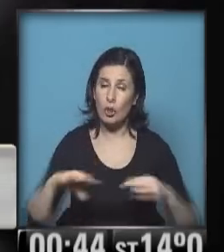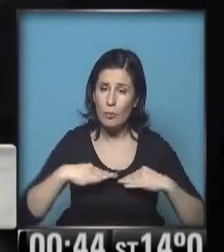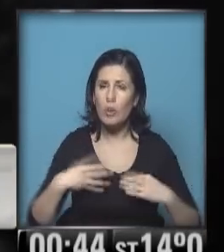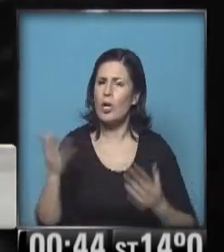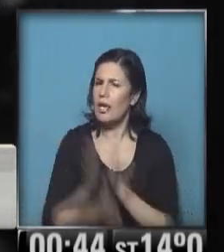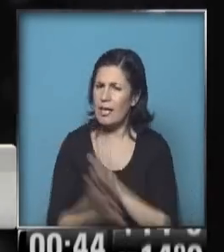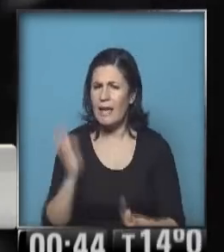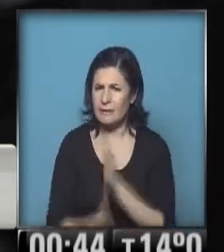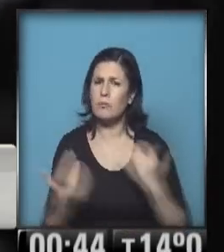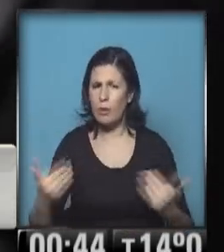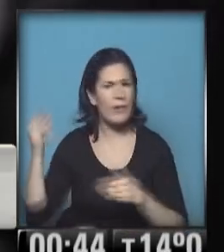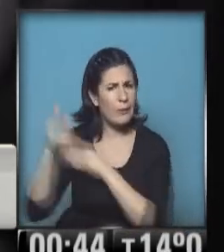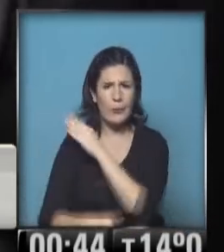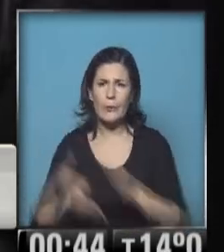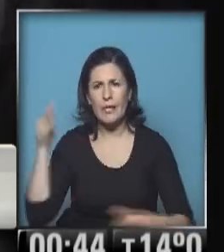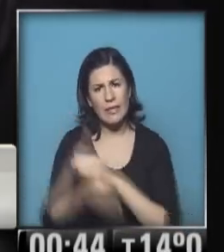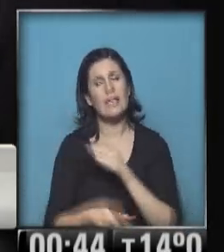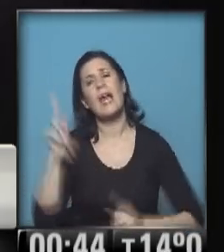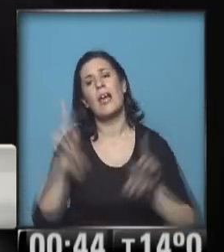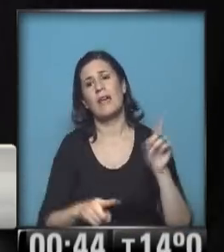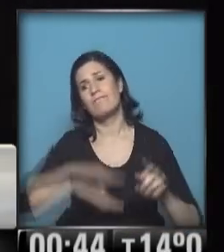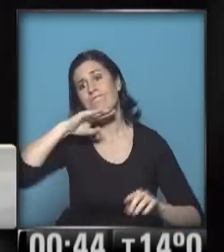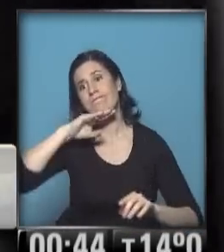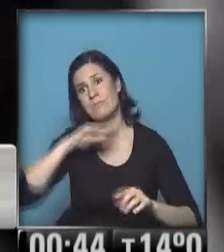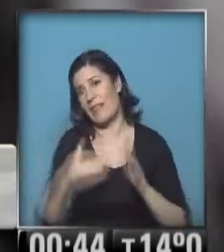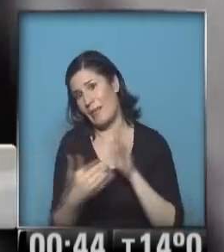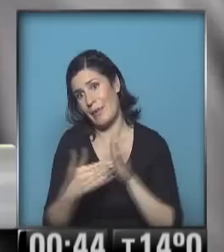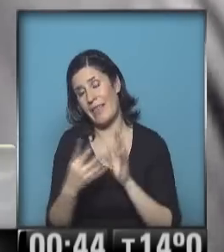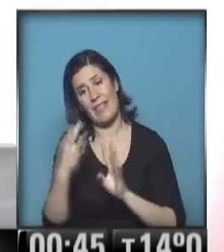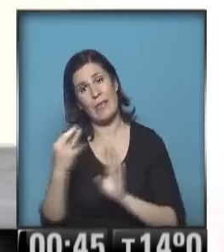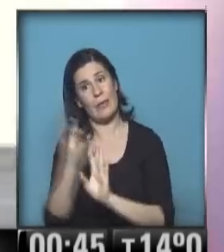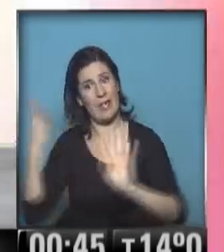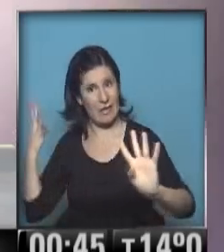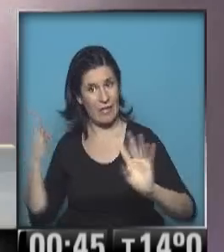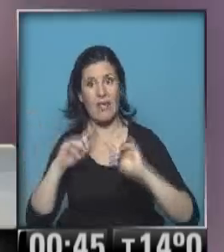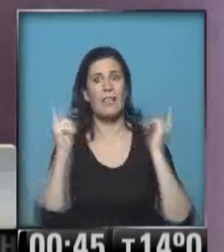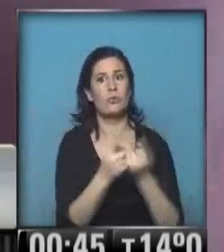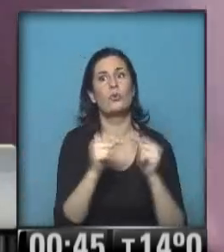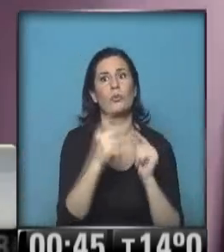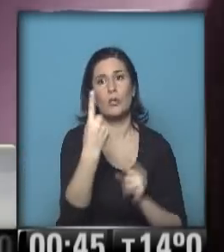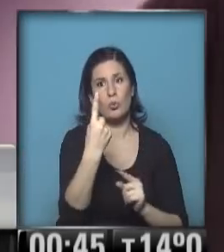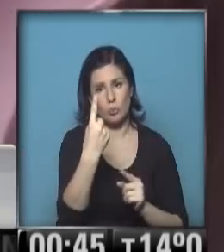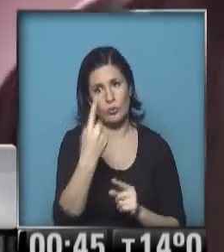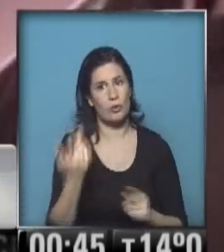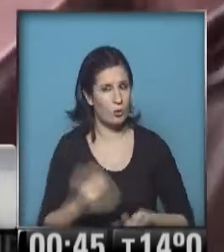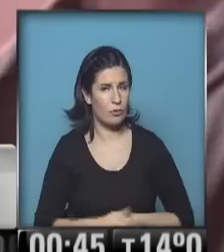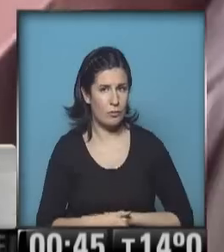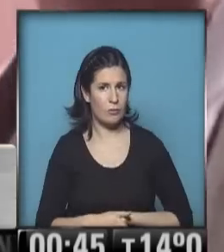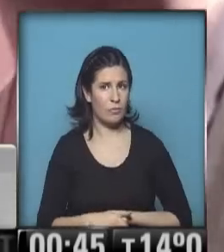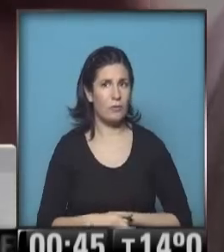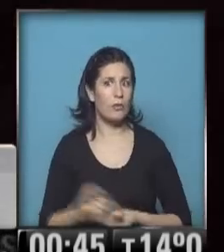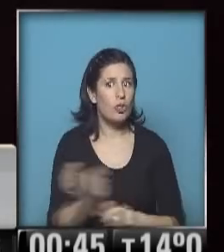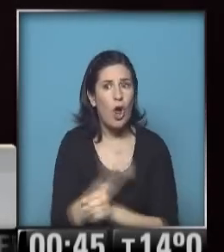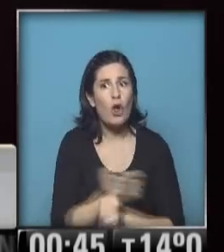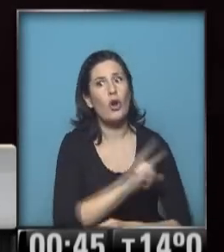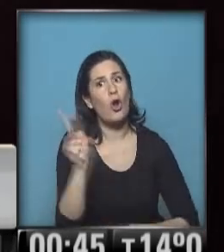Va a ser gratis. Está limitada. Porque el estudio 1, después lo tiene que usar la Sole. Eso, y no me rompa el